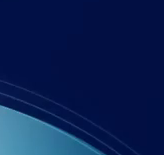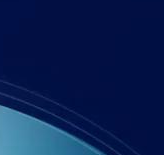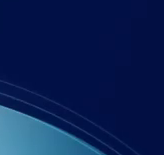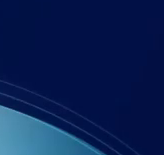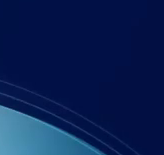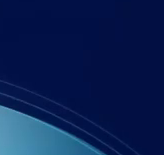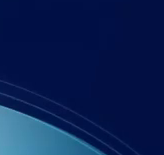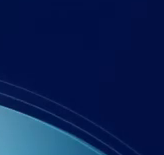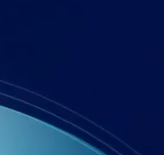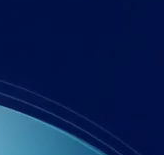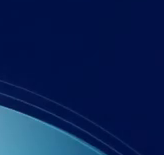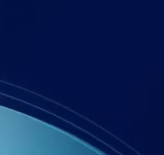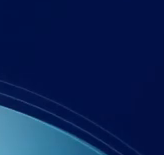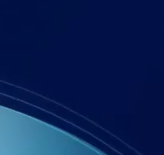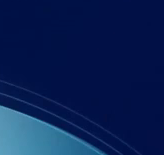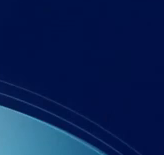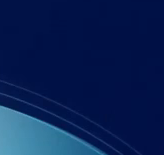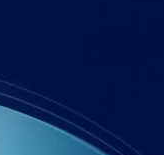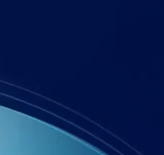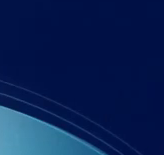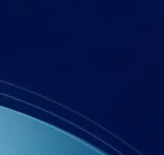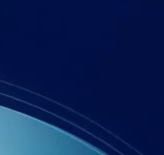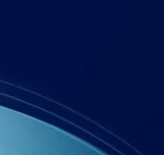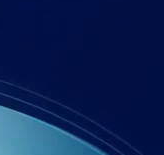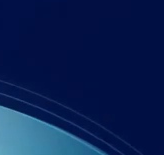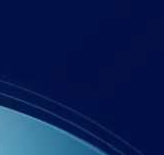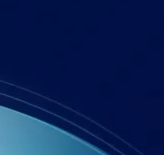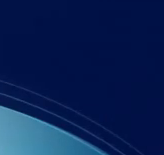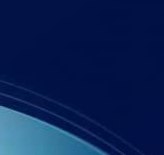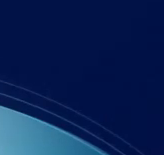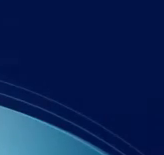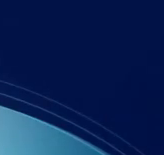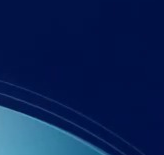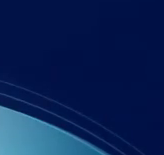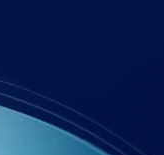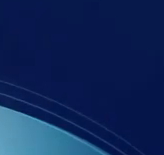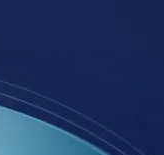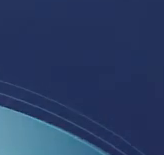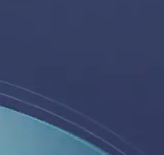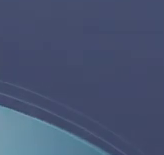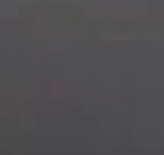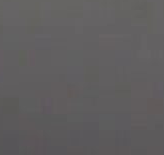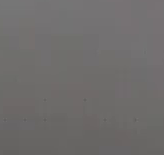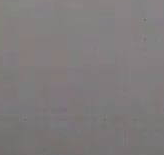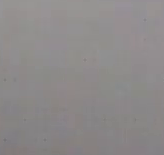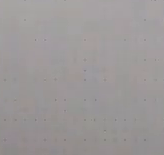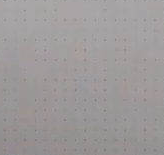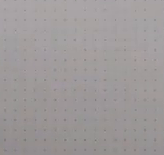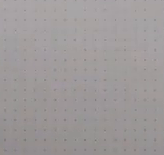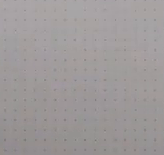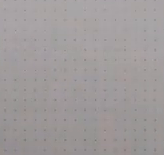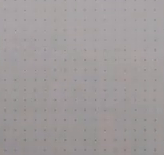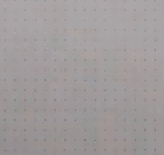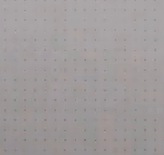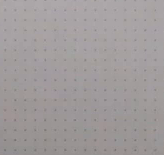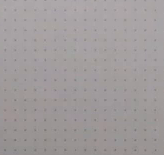compañía de los padres o un adulto responsable. Contiene sistema closed caption. Este programa fue financiado con recursos del Ministerio de las TIC.